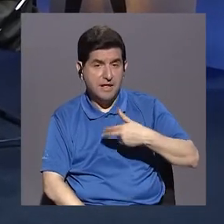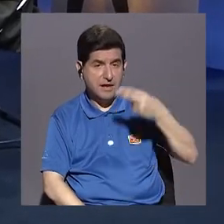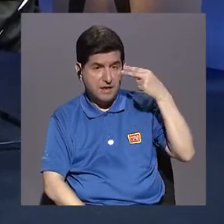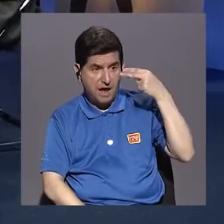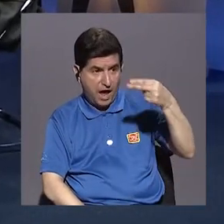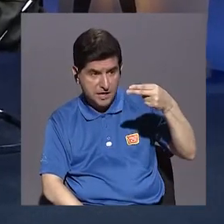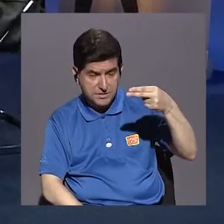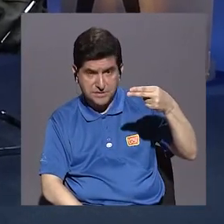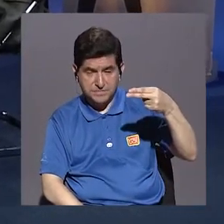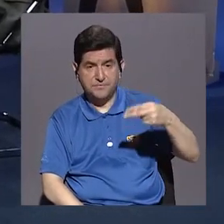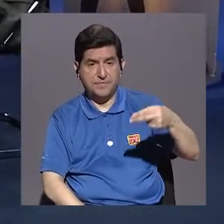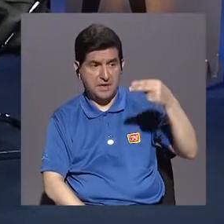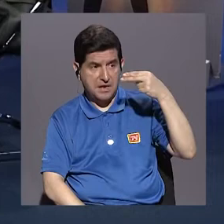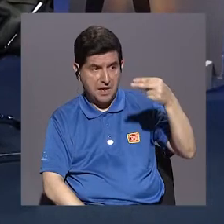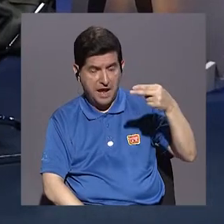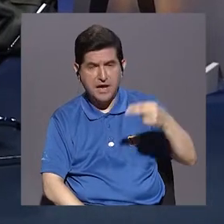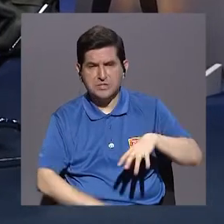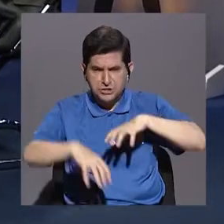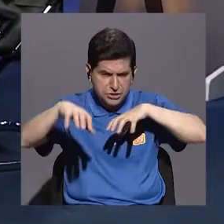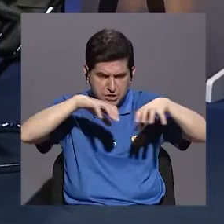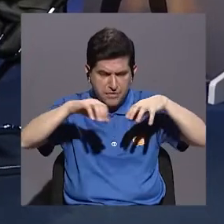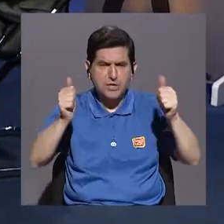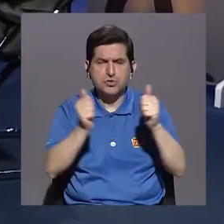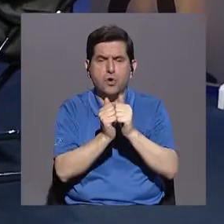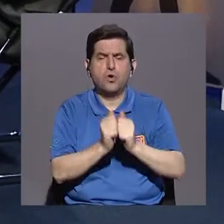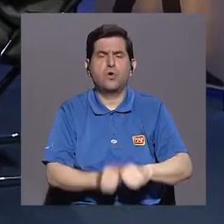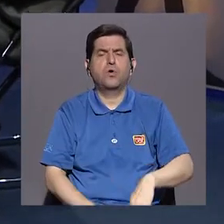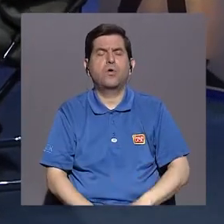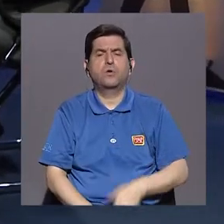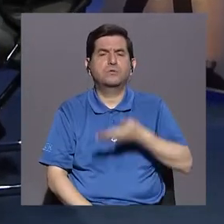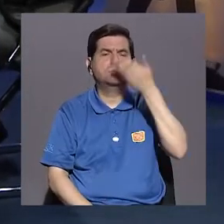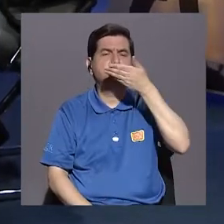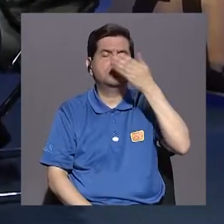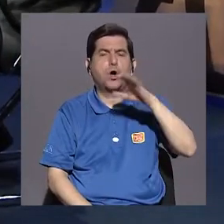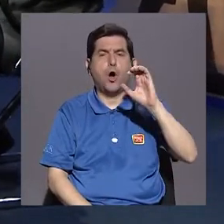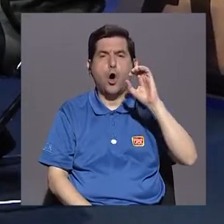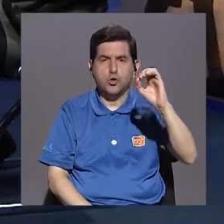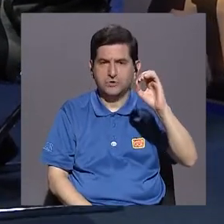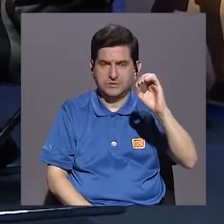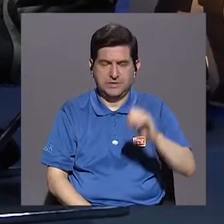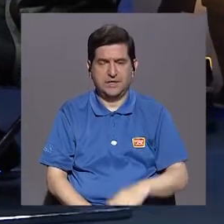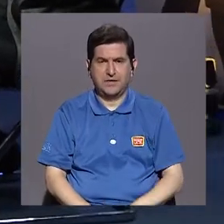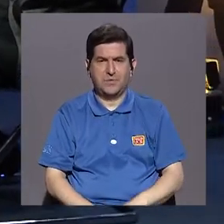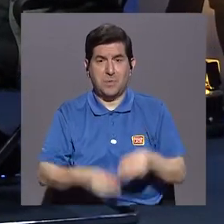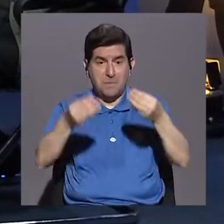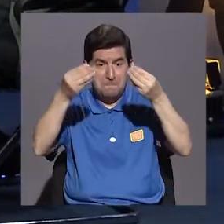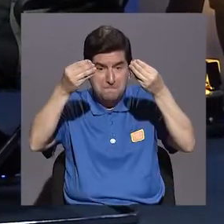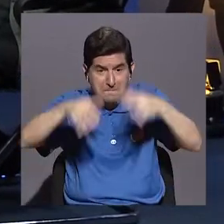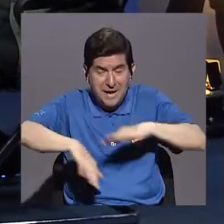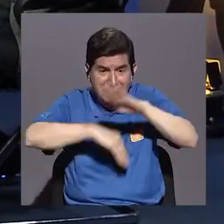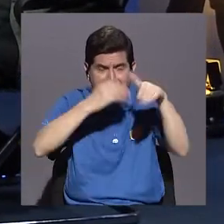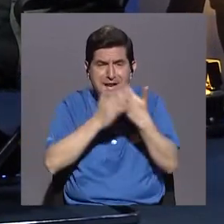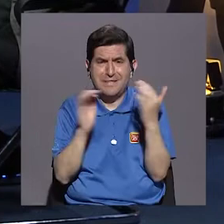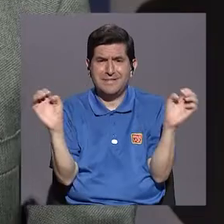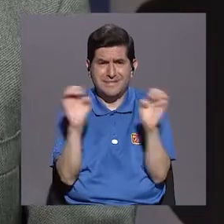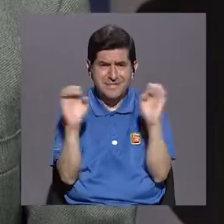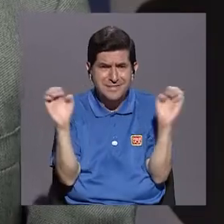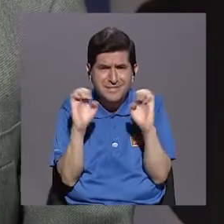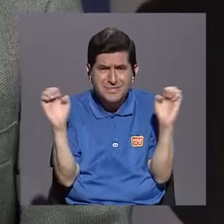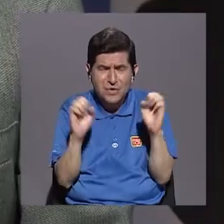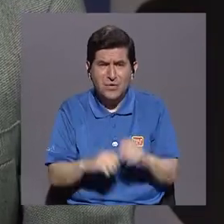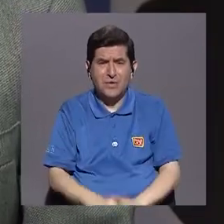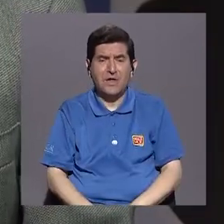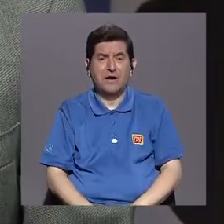el hidrógeno se hace reaccionar con el oxígeno del aire y en vez de que se pierda toda esa energía con